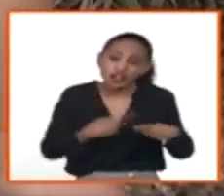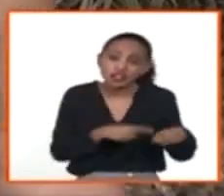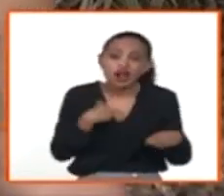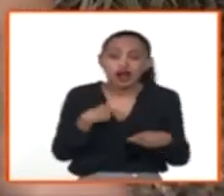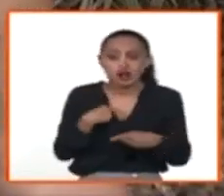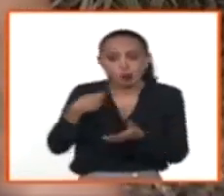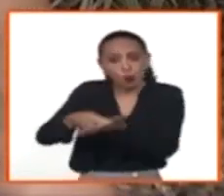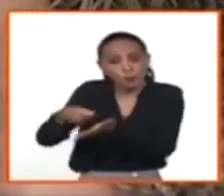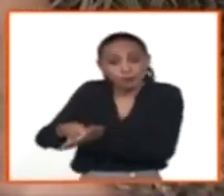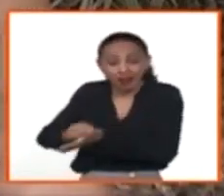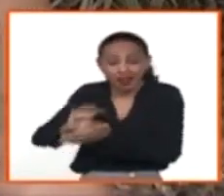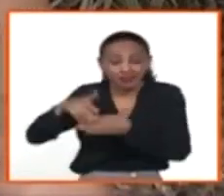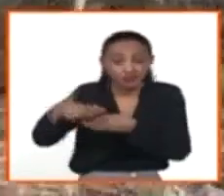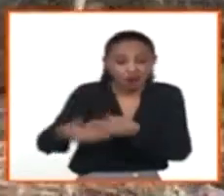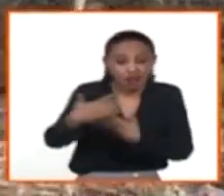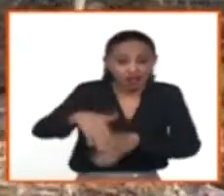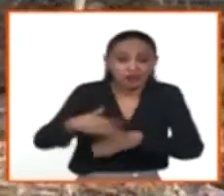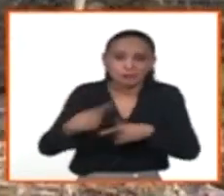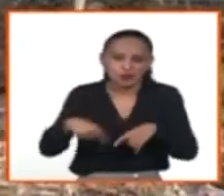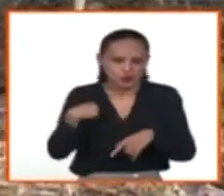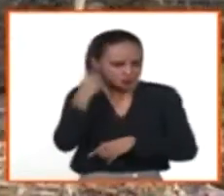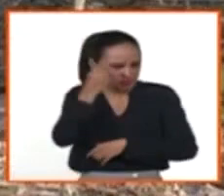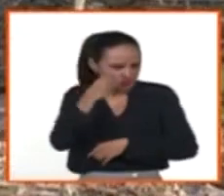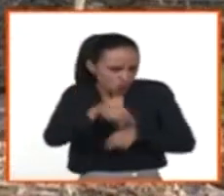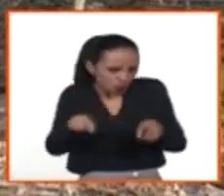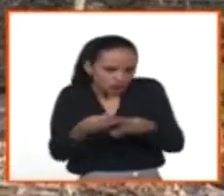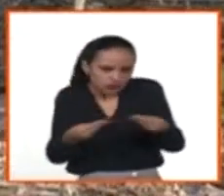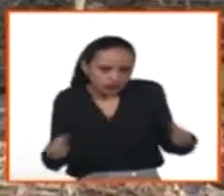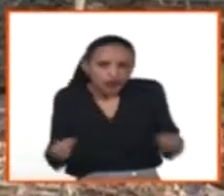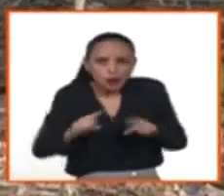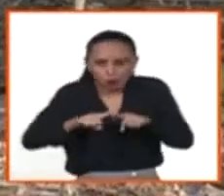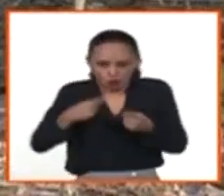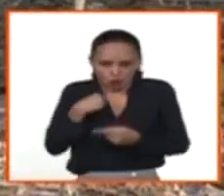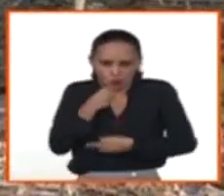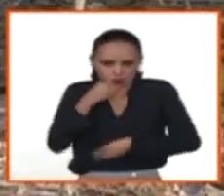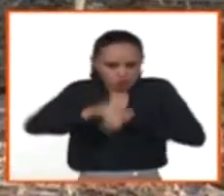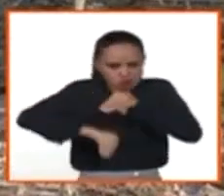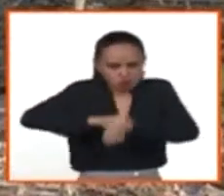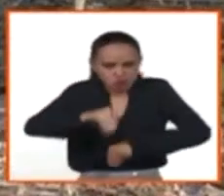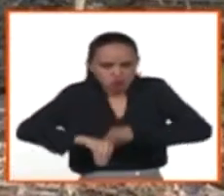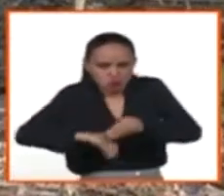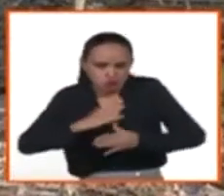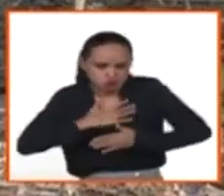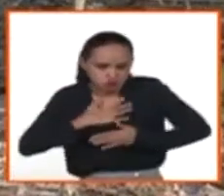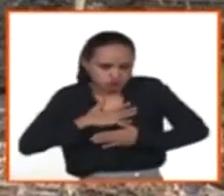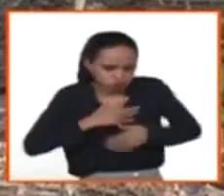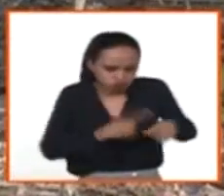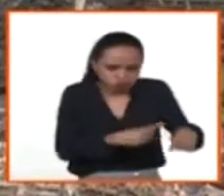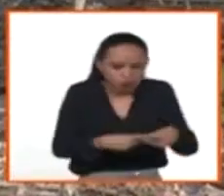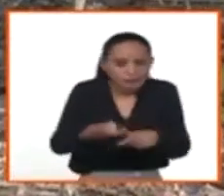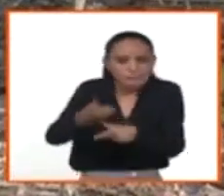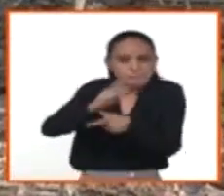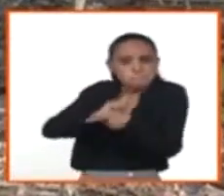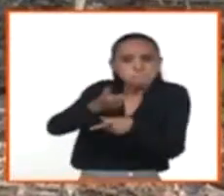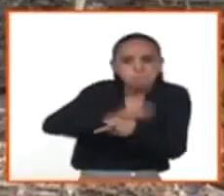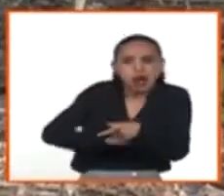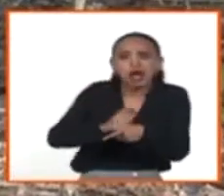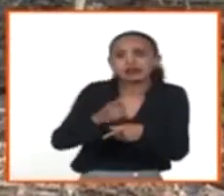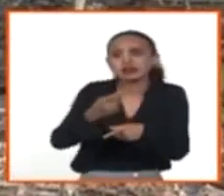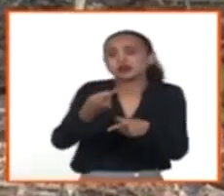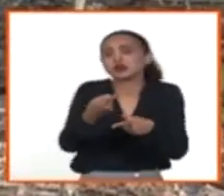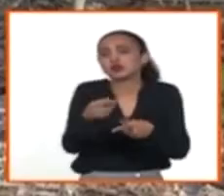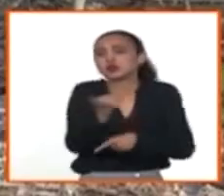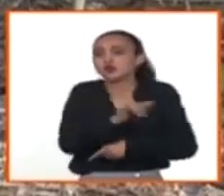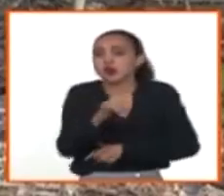pedazo que no hay que salir a comprar las viandas, pues yo sembré aquí mis plátanos, para el